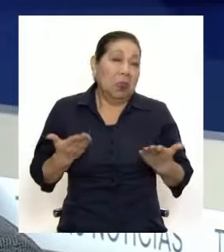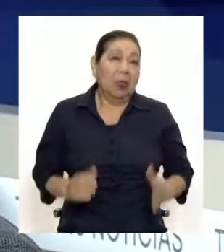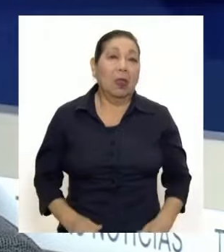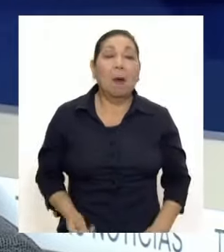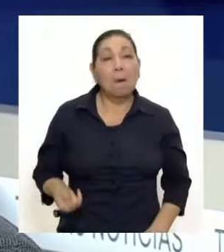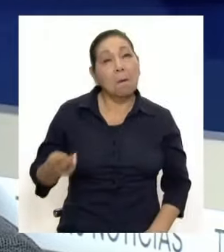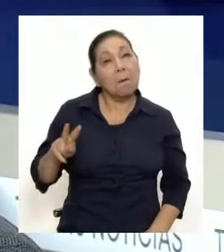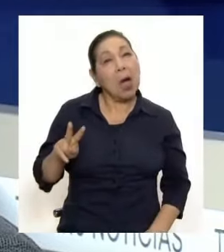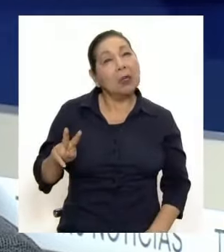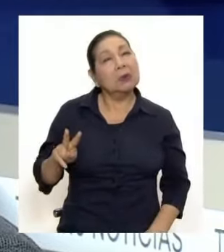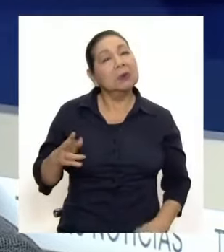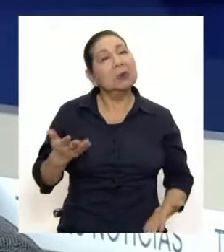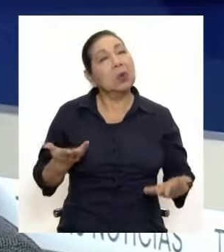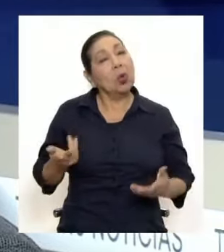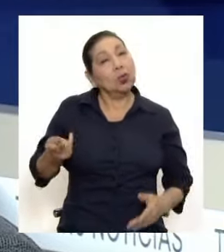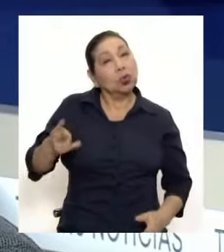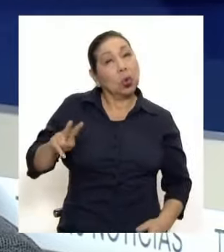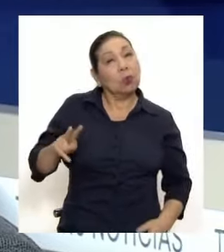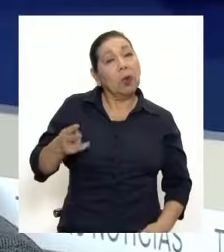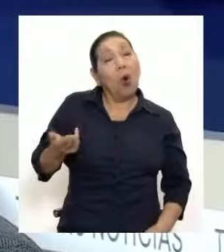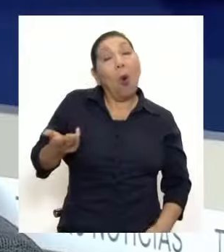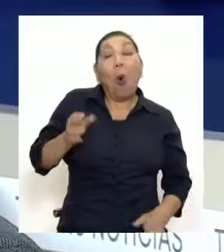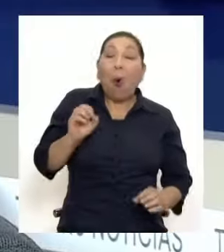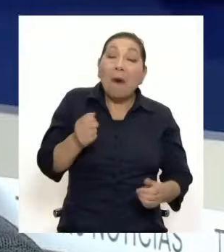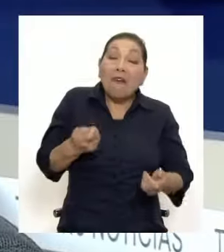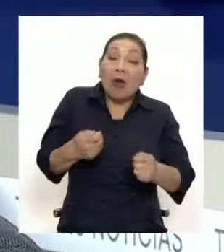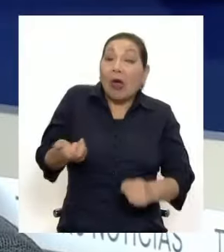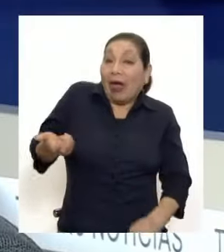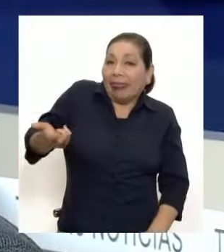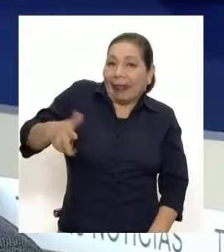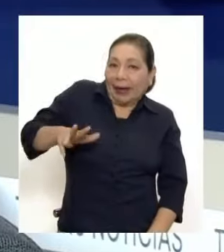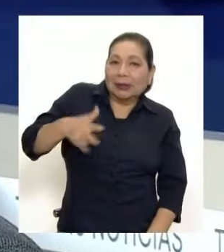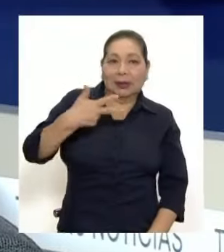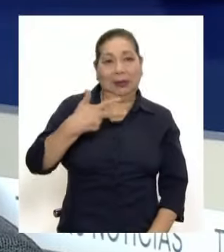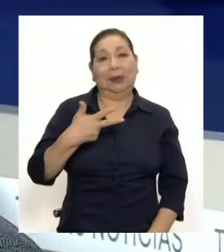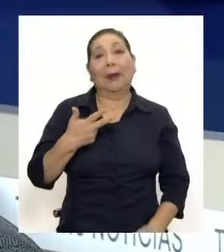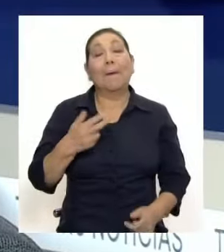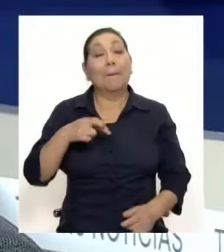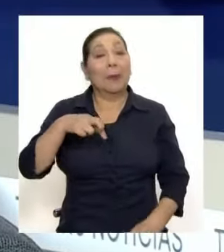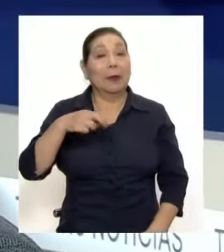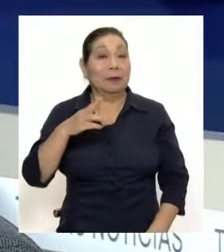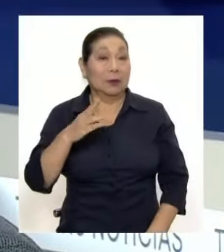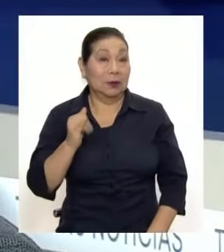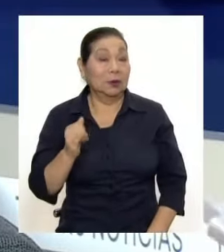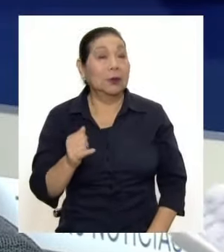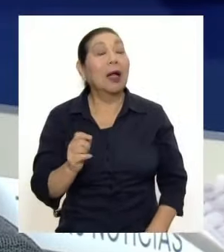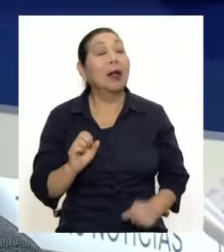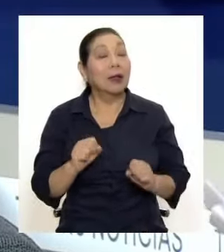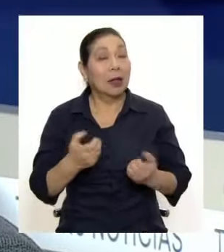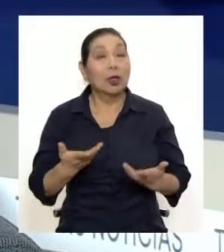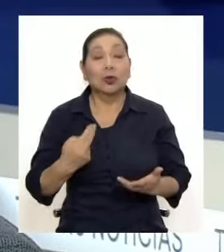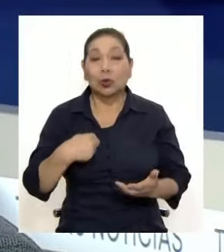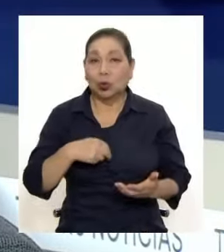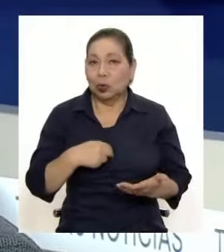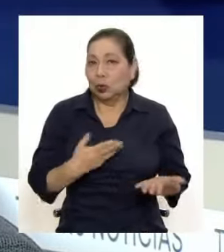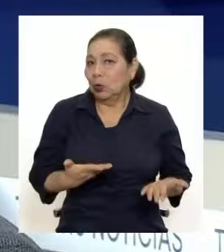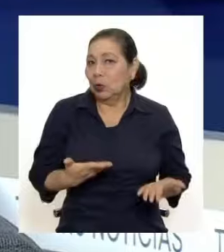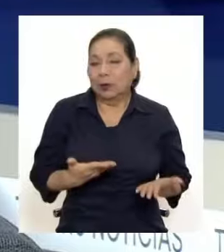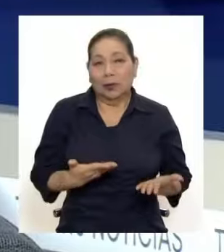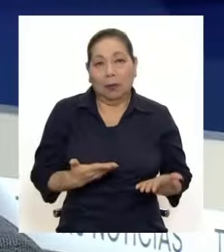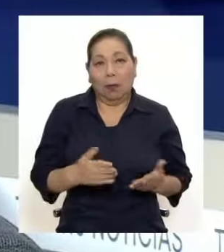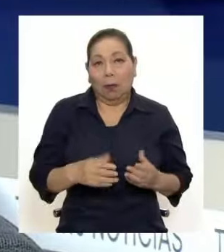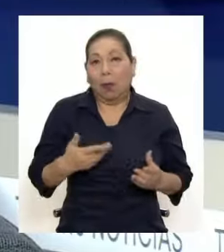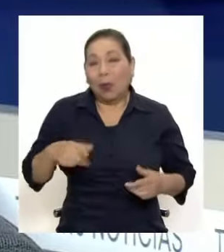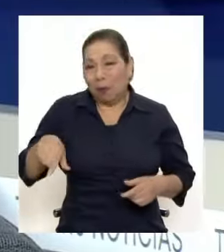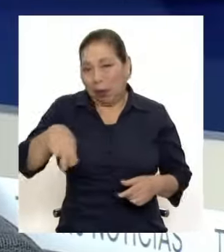un incremento que pueda duplicar o triplicar este aporte al pbi hay que considerar que nosotros somos un un